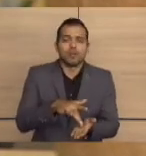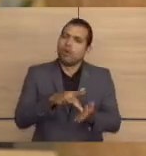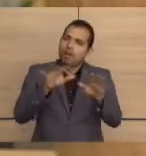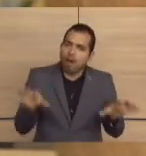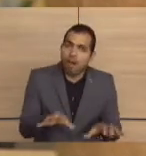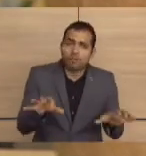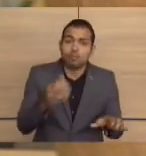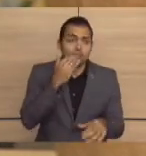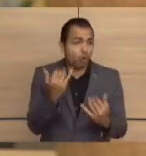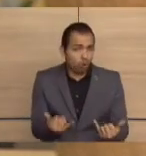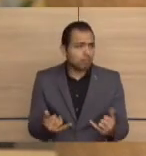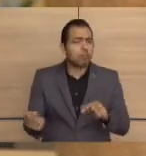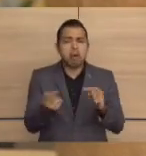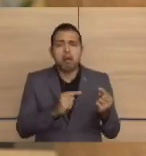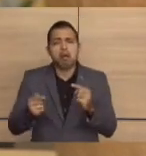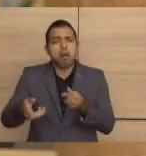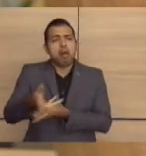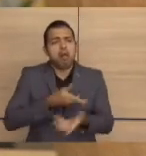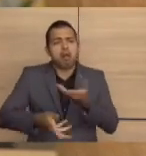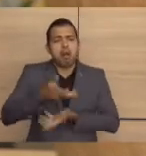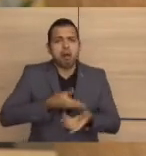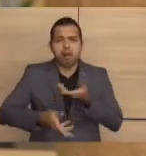hablando el día de hoy se puedan cumplir en un futuro.